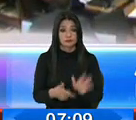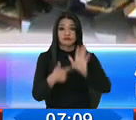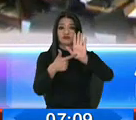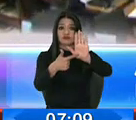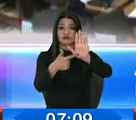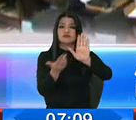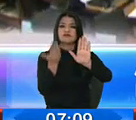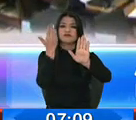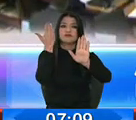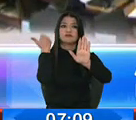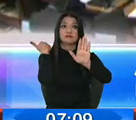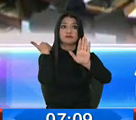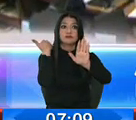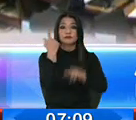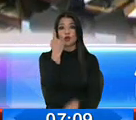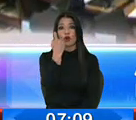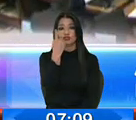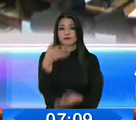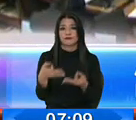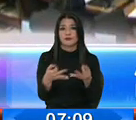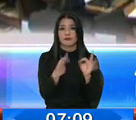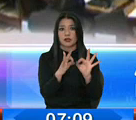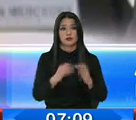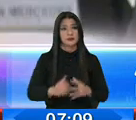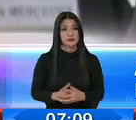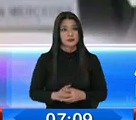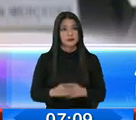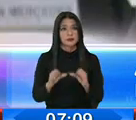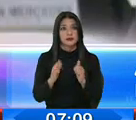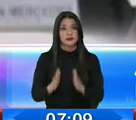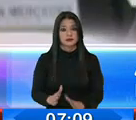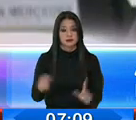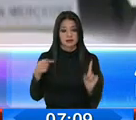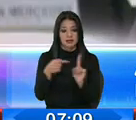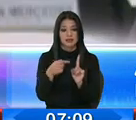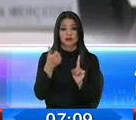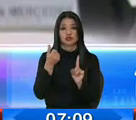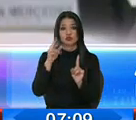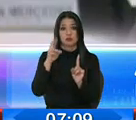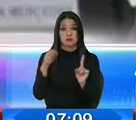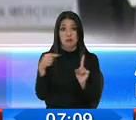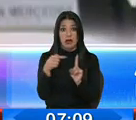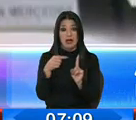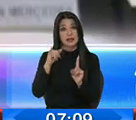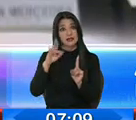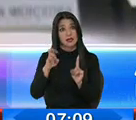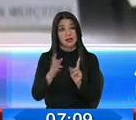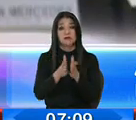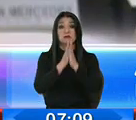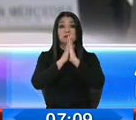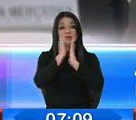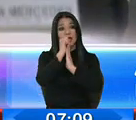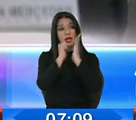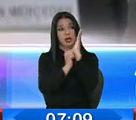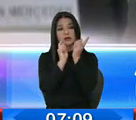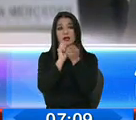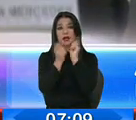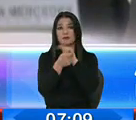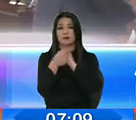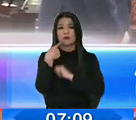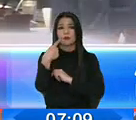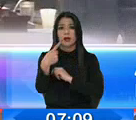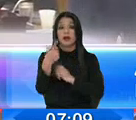lo ocurrido el pasado 11 de febrero, cuando el asambleísta por Suma, Israel Cruz, pidió al Pleno que cambie el orden del día